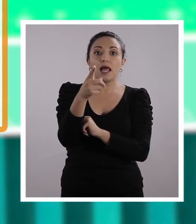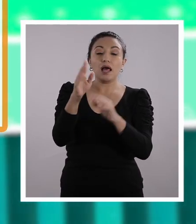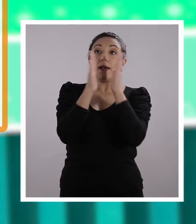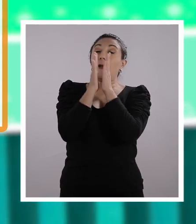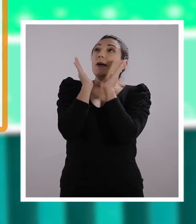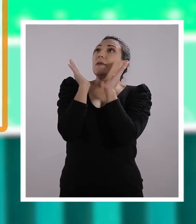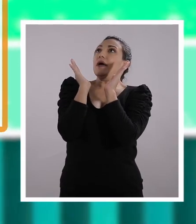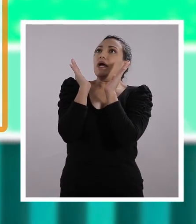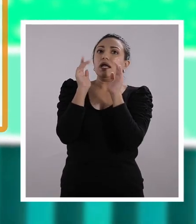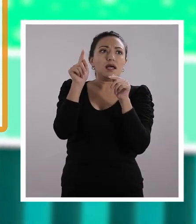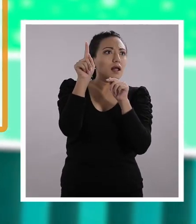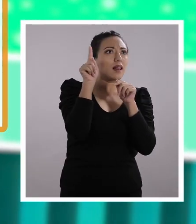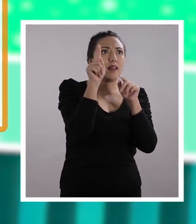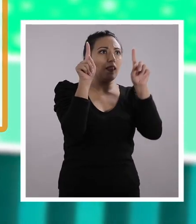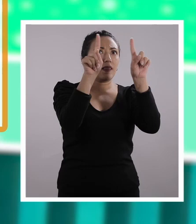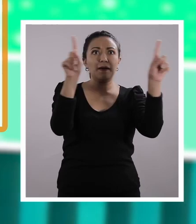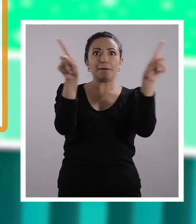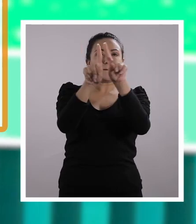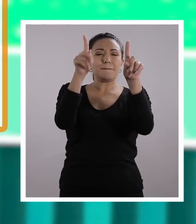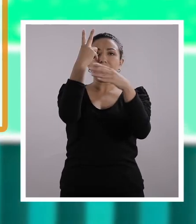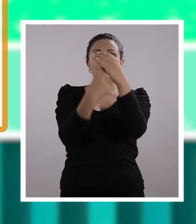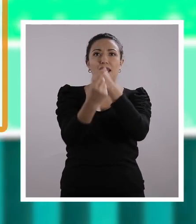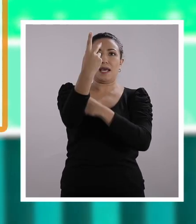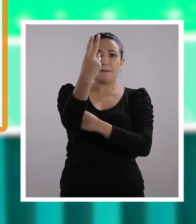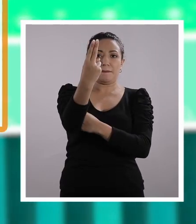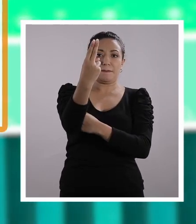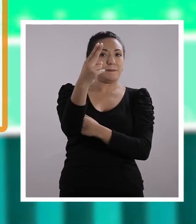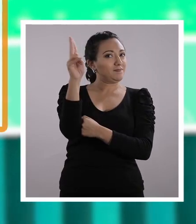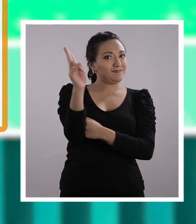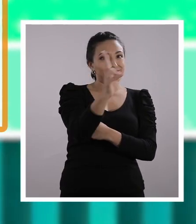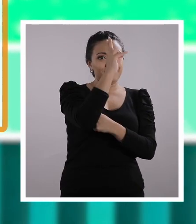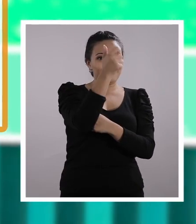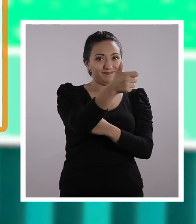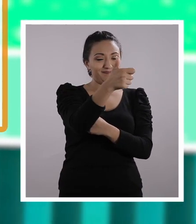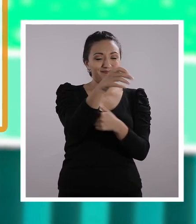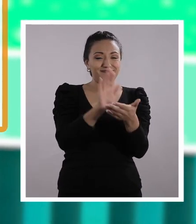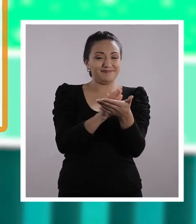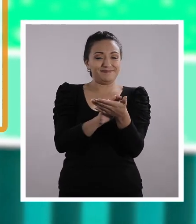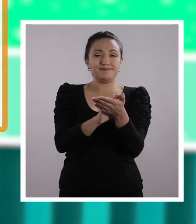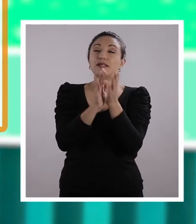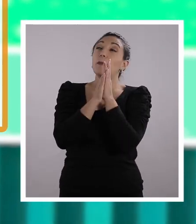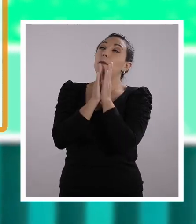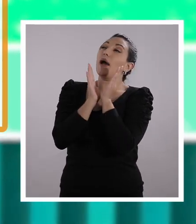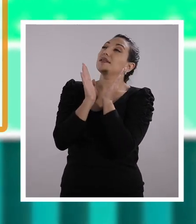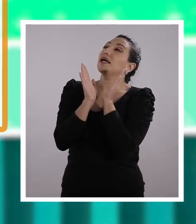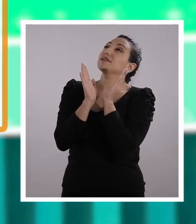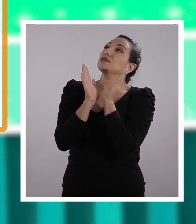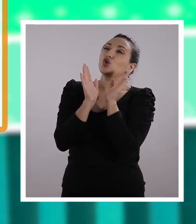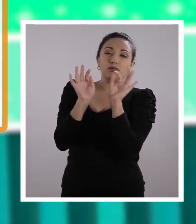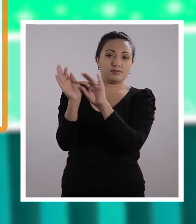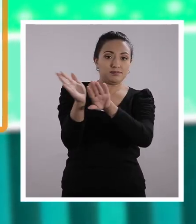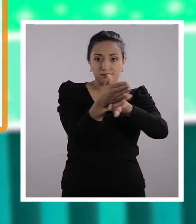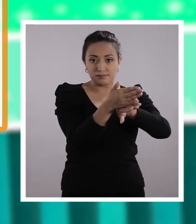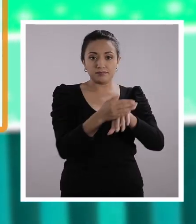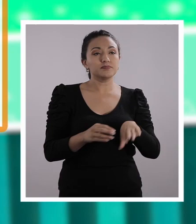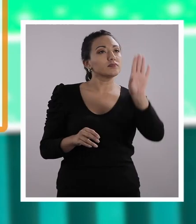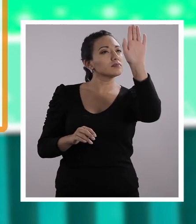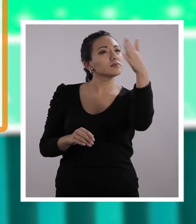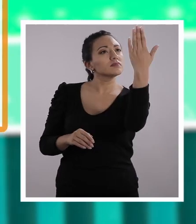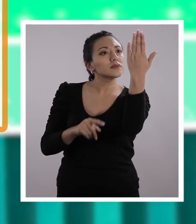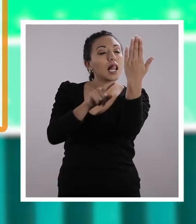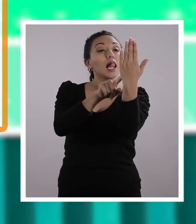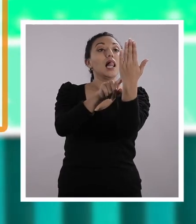lo viviendo el panecillo y yo lo encontré que agatha si aquí tenemos una la virgen del panecillo ahora